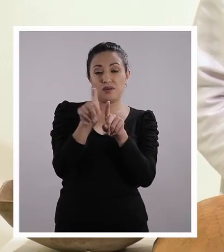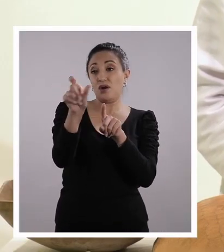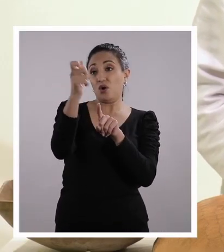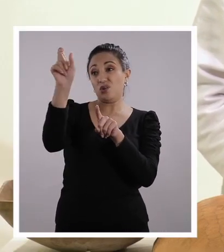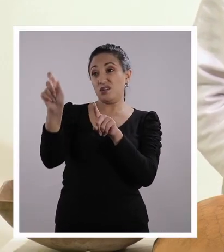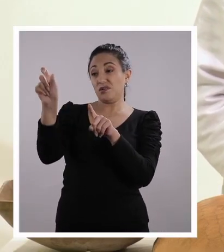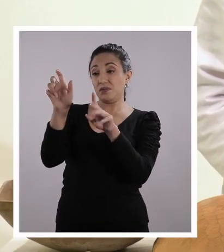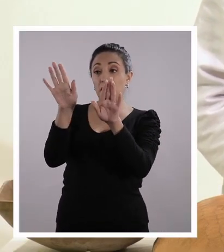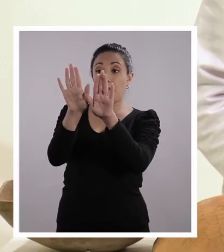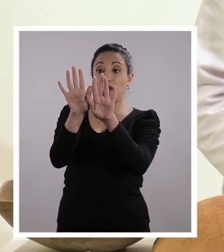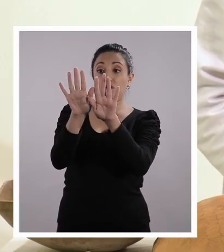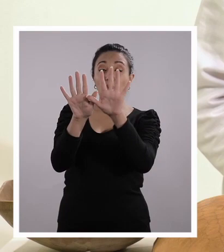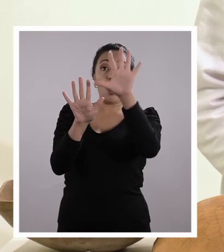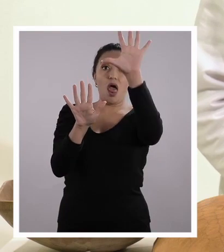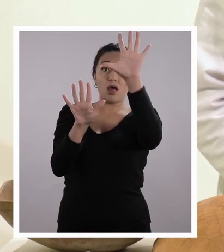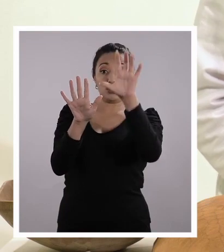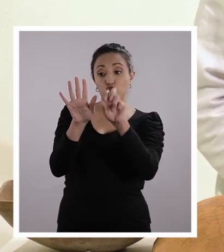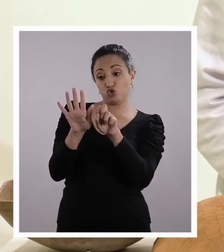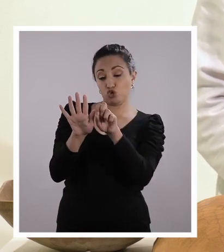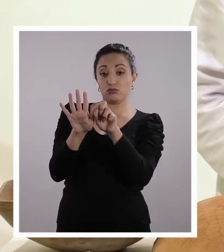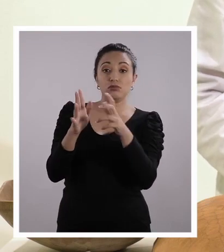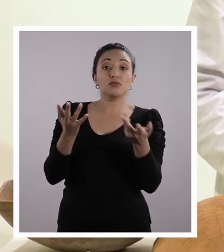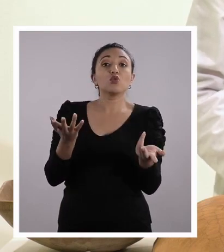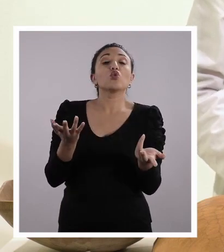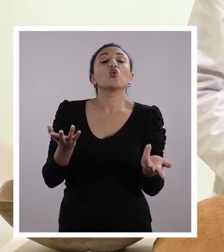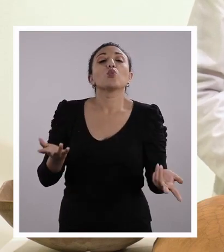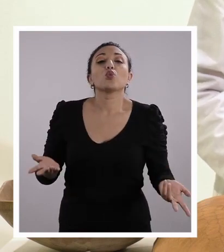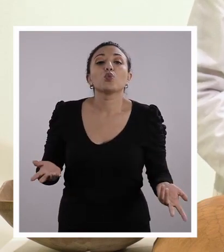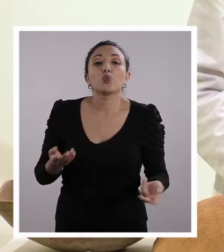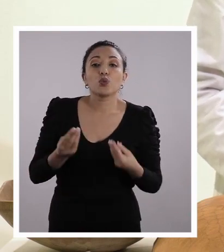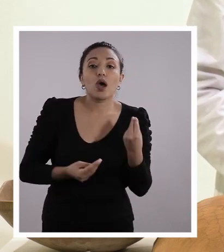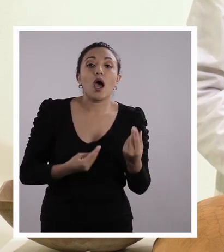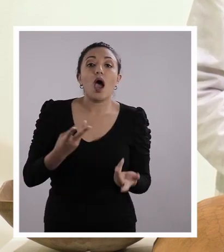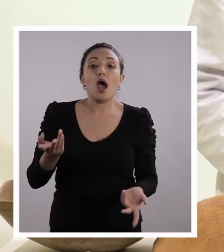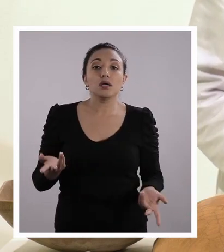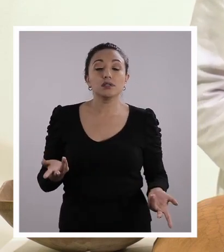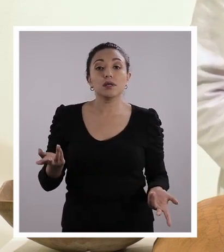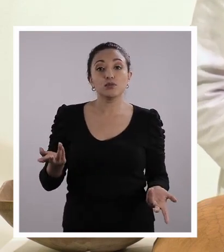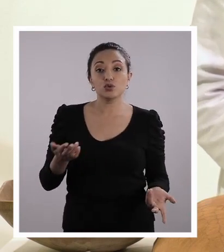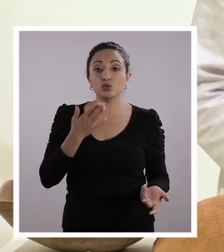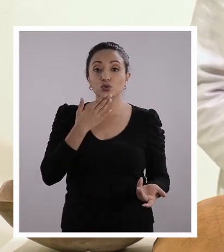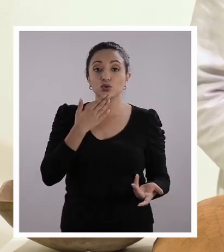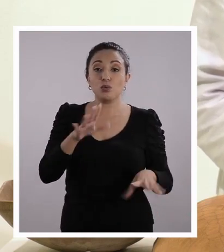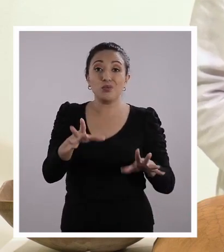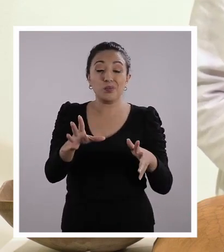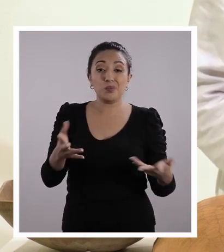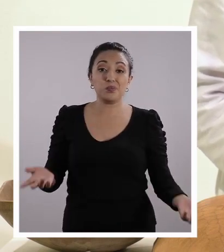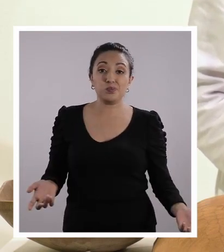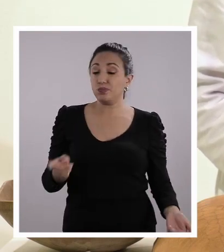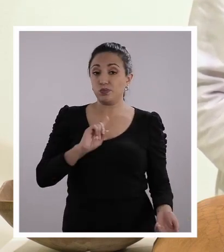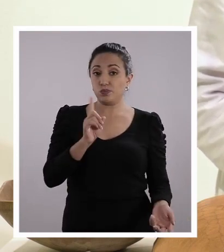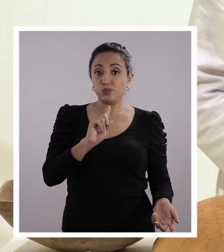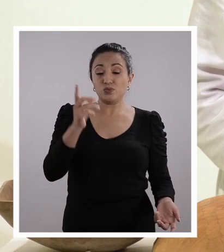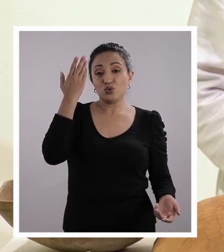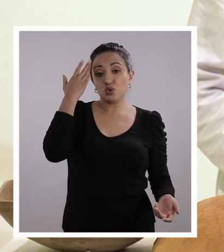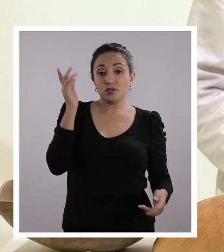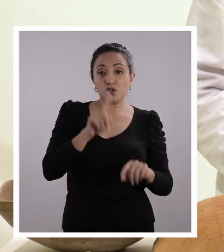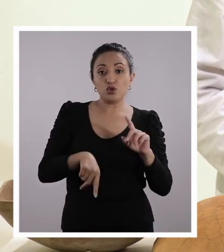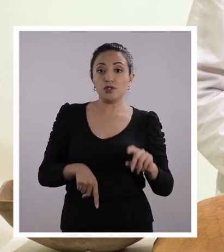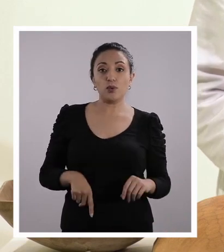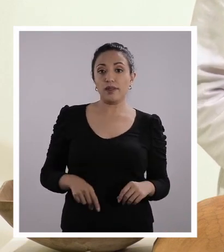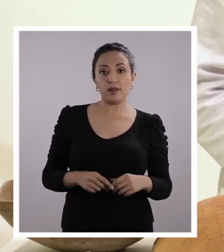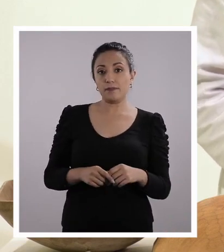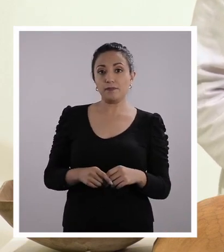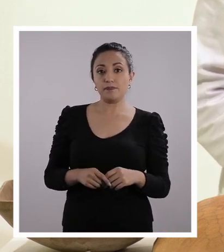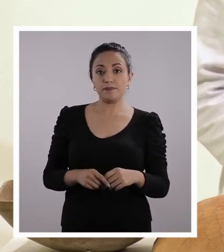mismo tamaño que el de la mano de otras personas hay personas como no más grandes con manos más chicas que nos va a tocar hacer luego un cálculo hacer una medida de referencial y no no no